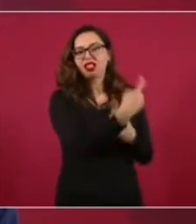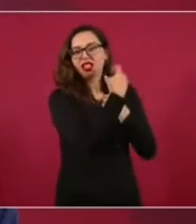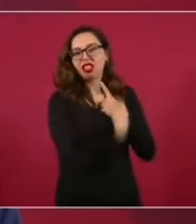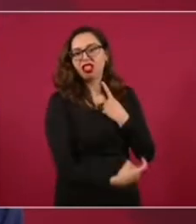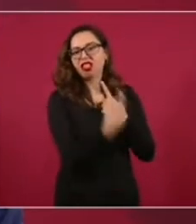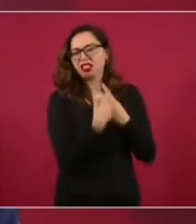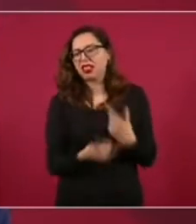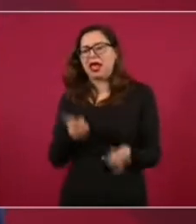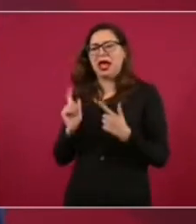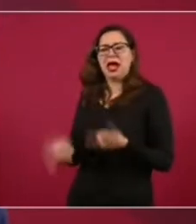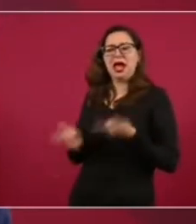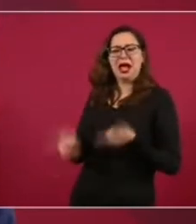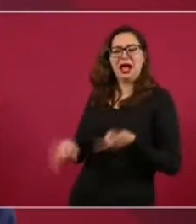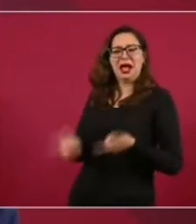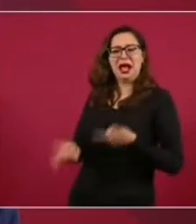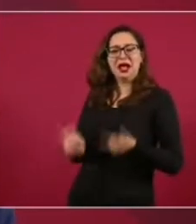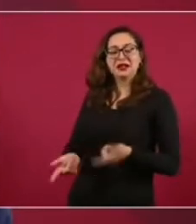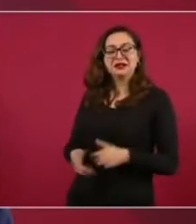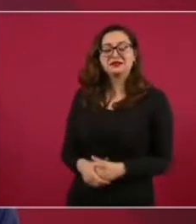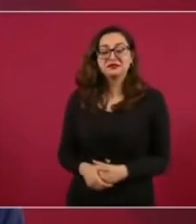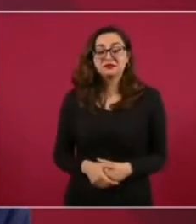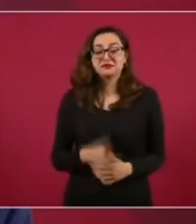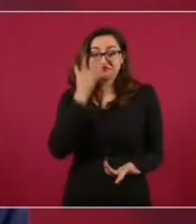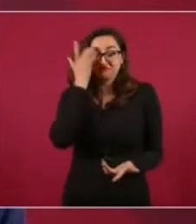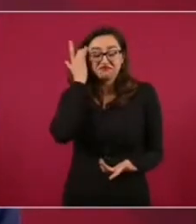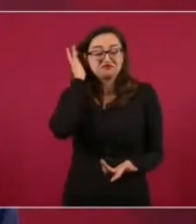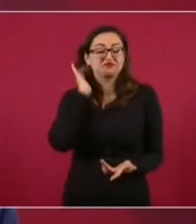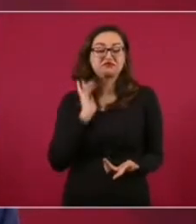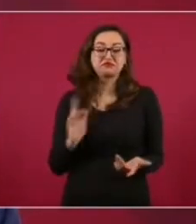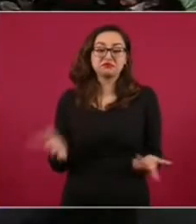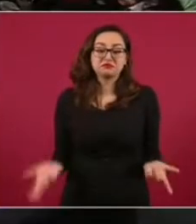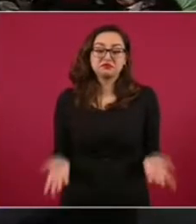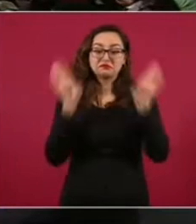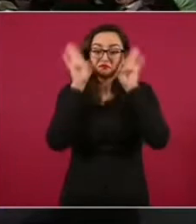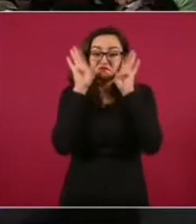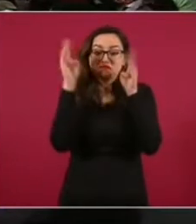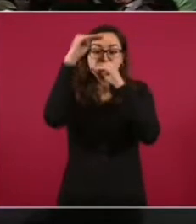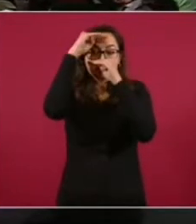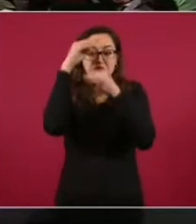general, porque ese es el pensamiento conservador,